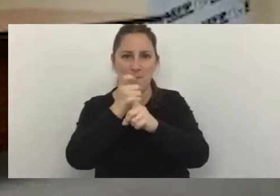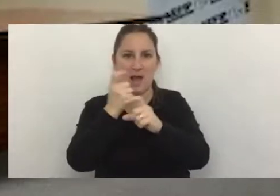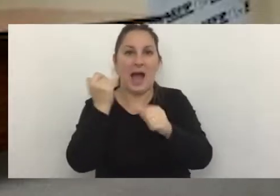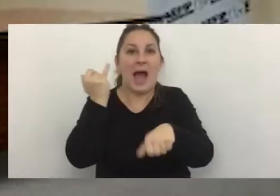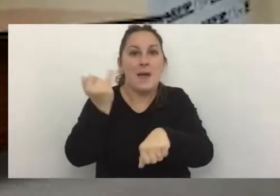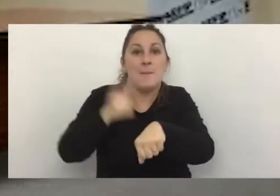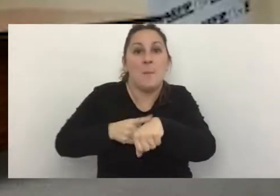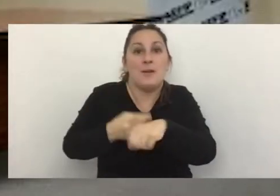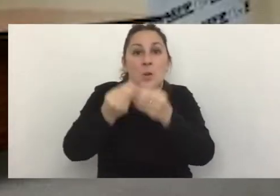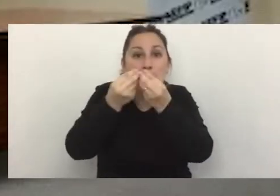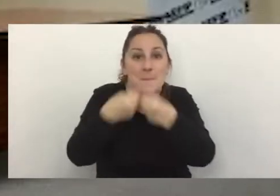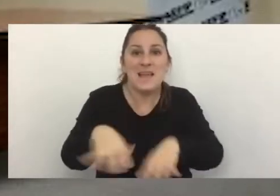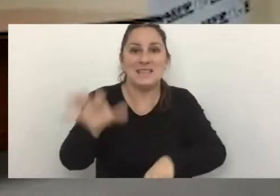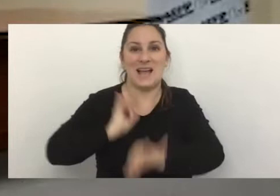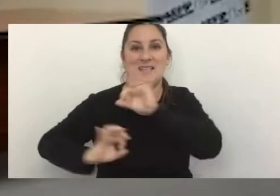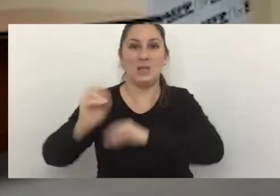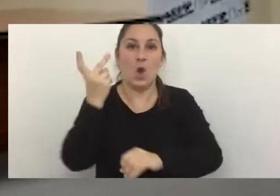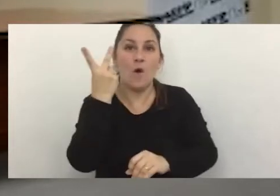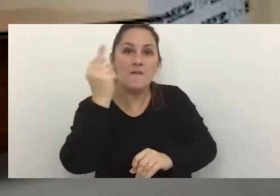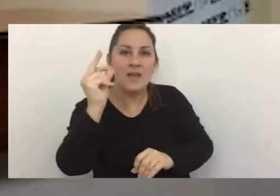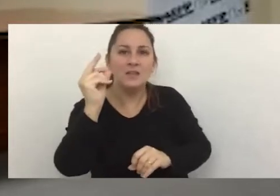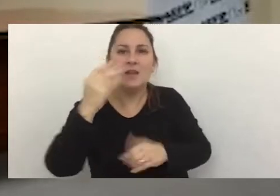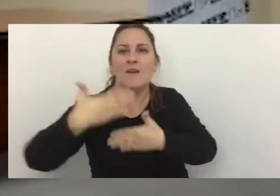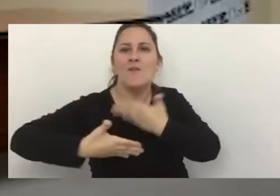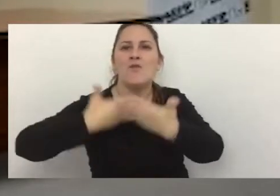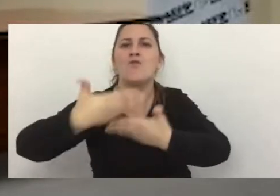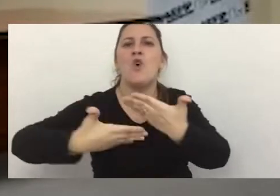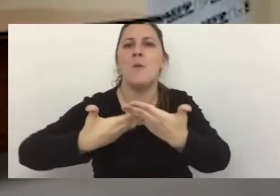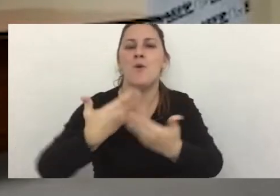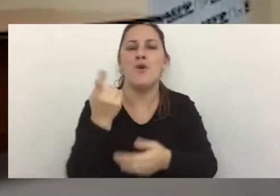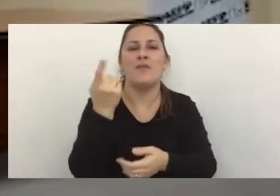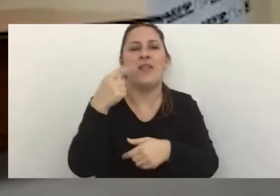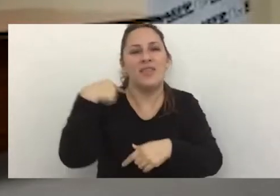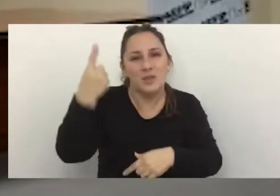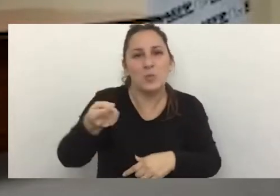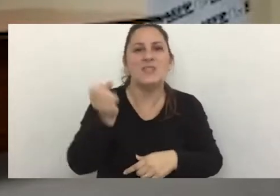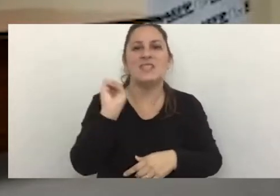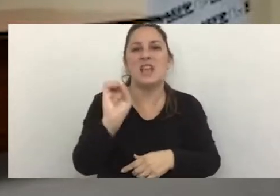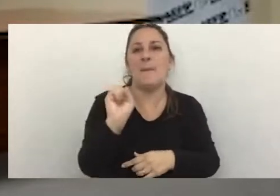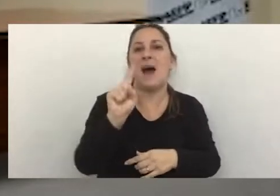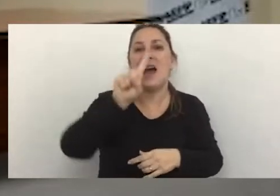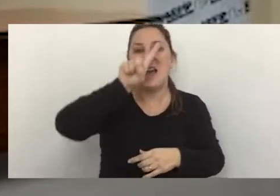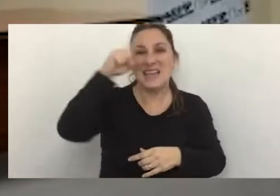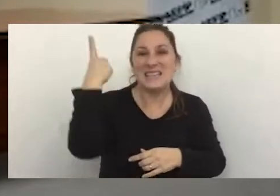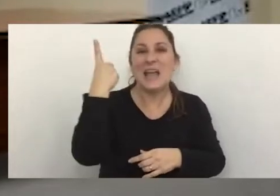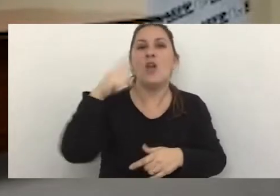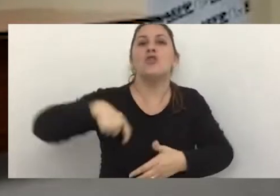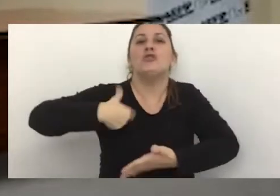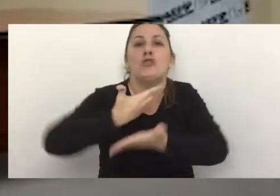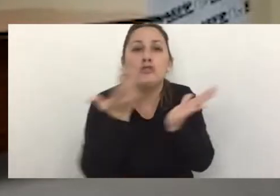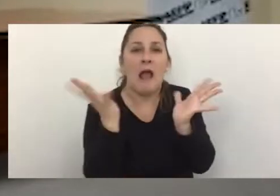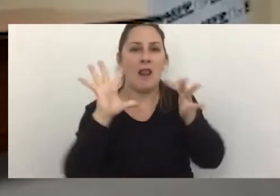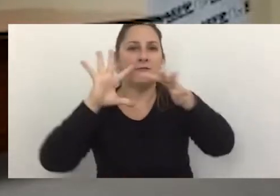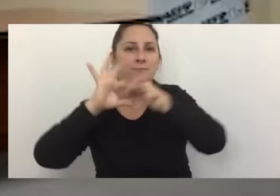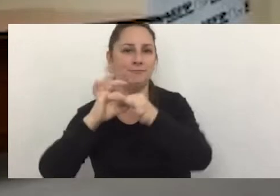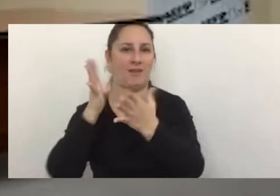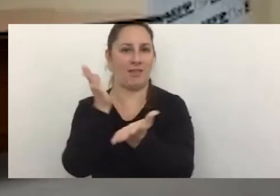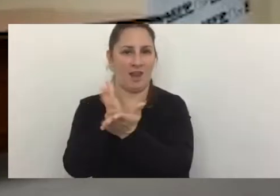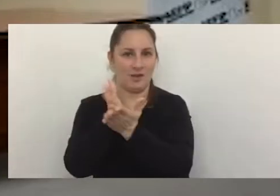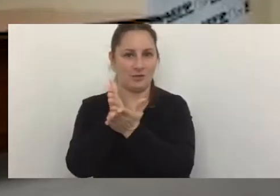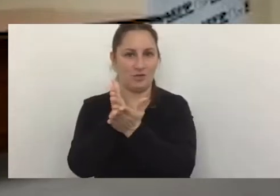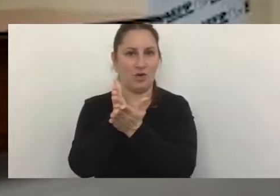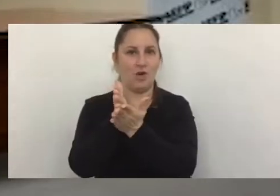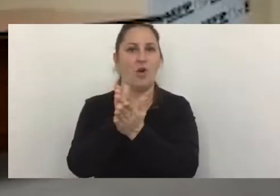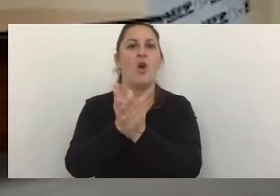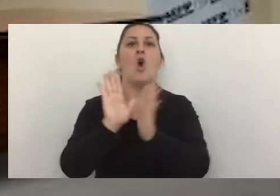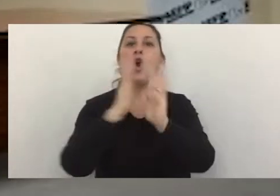siglo XX a lo que después viene a llamarse como Estado Social de Derechos. Es decir, con la construcción de